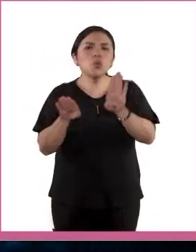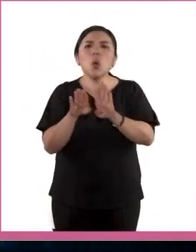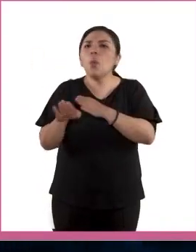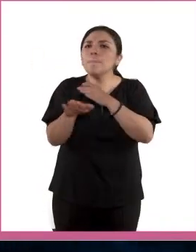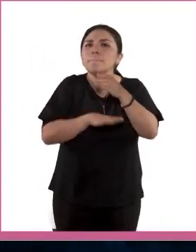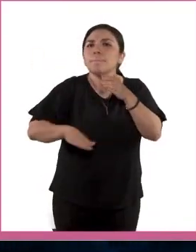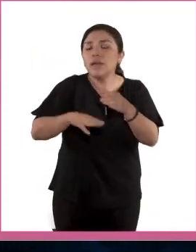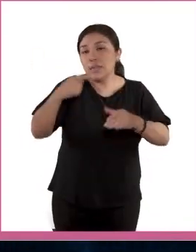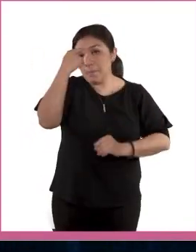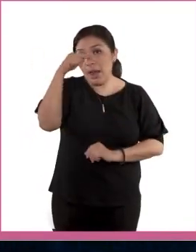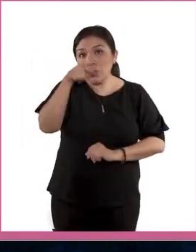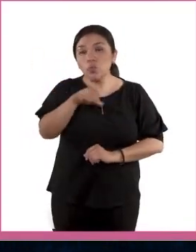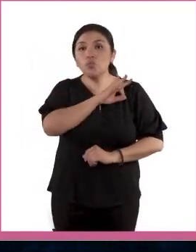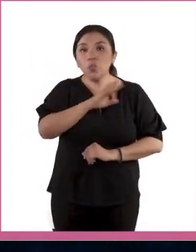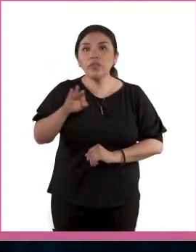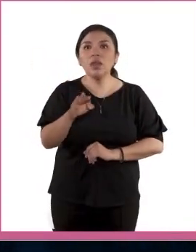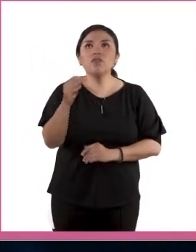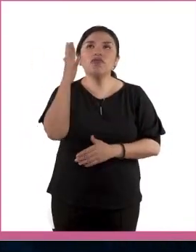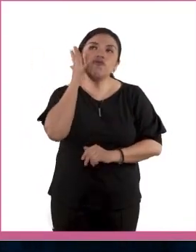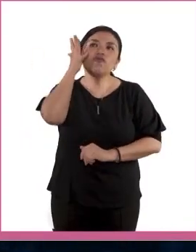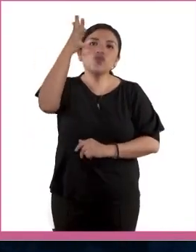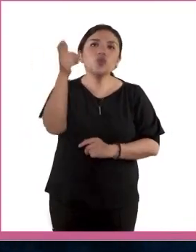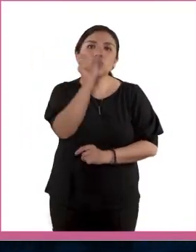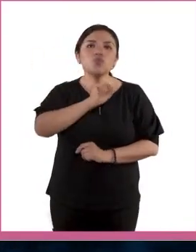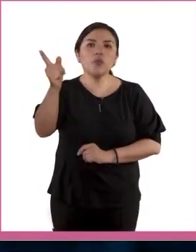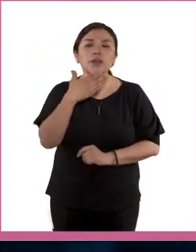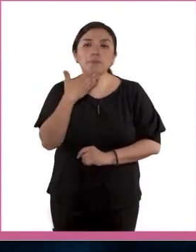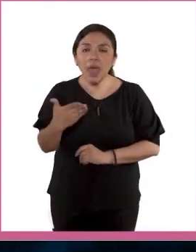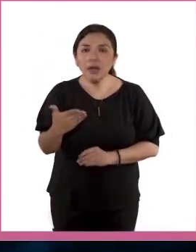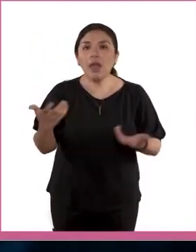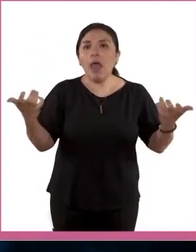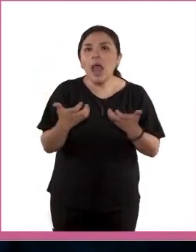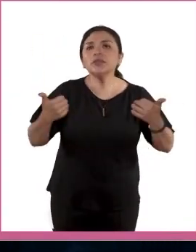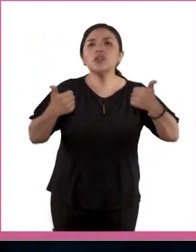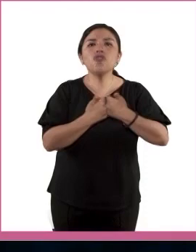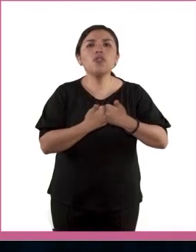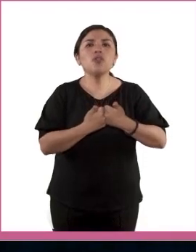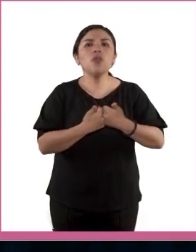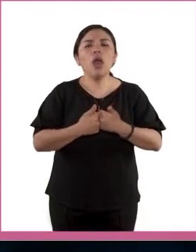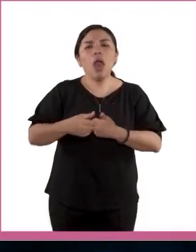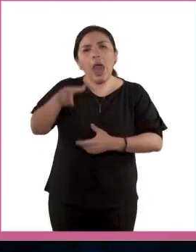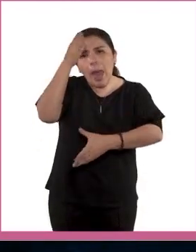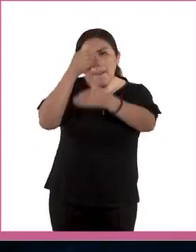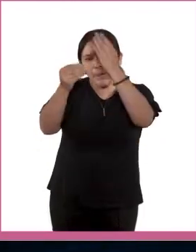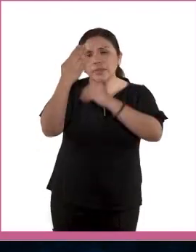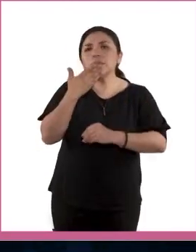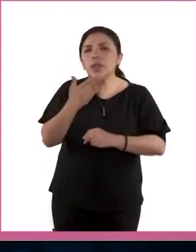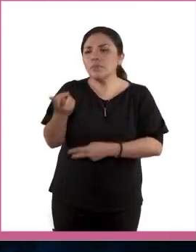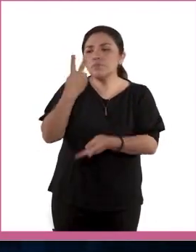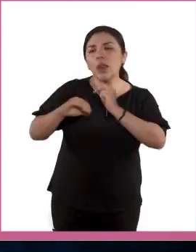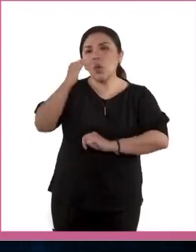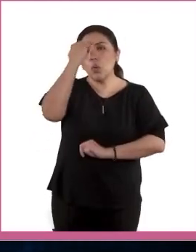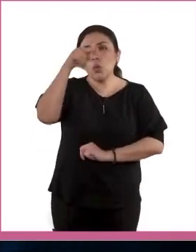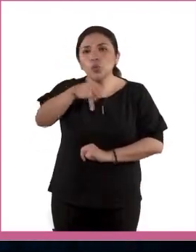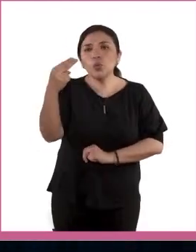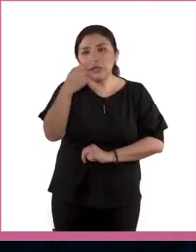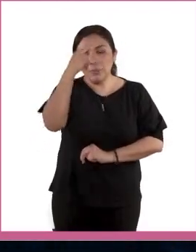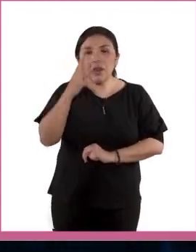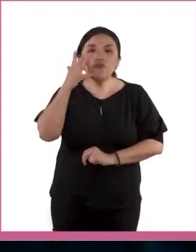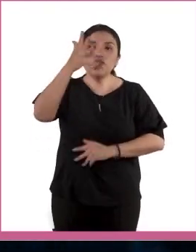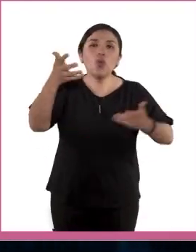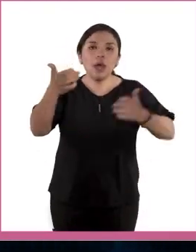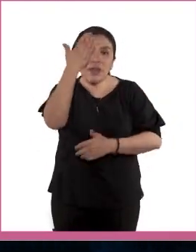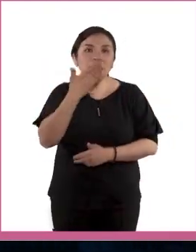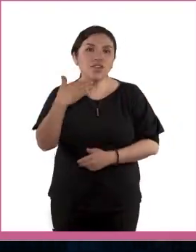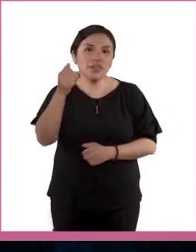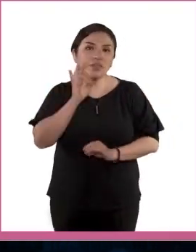básicos para ser un buen profesionista en el futuro y adquirir de una forma correcta el conocimiento necesario para desarrollarte